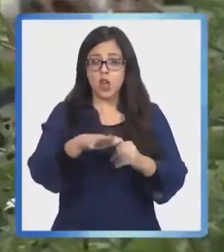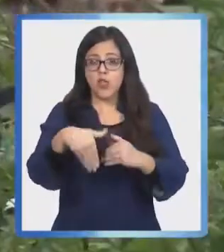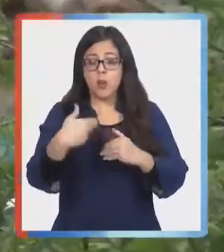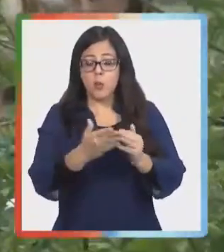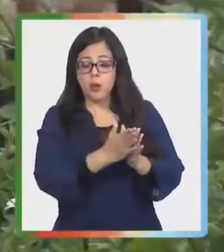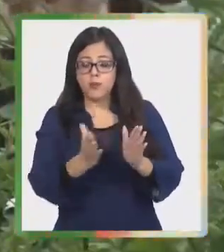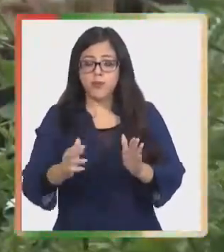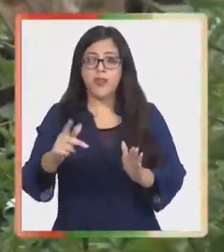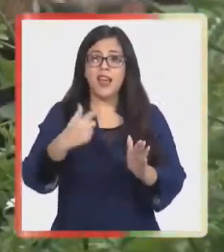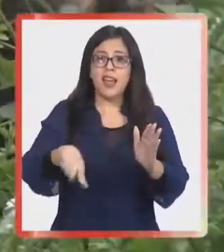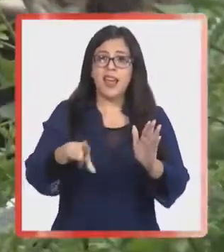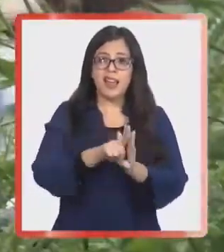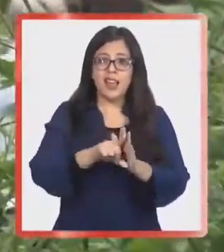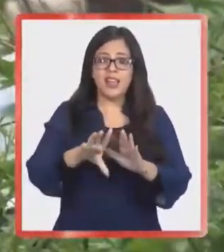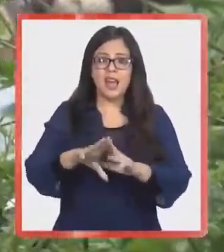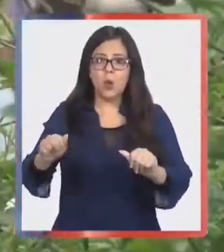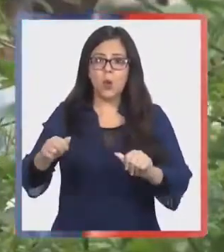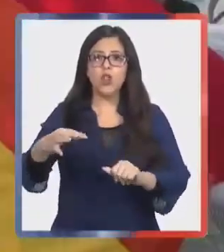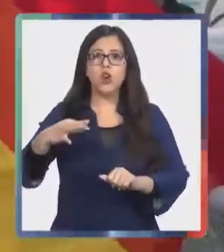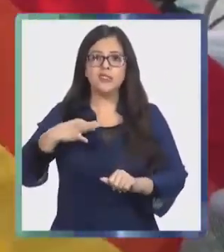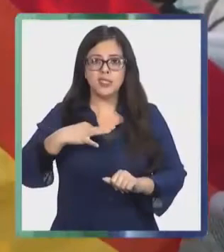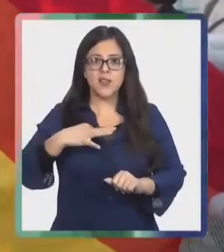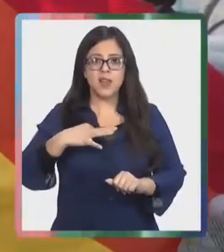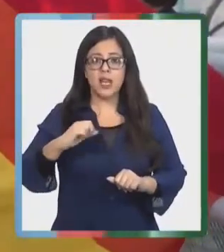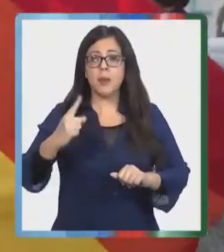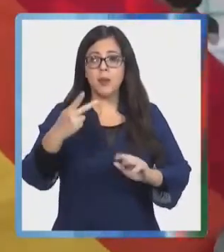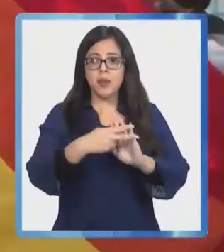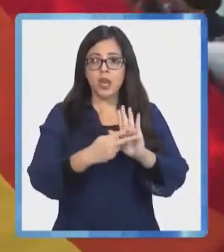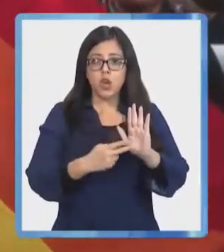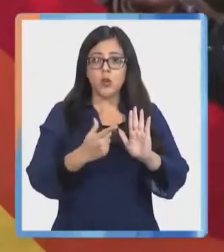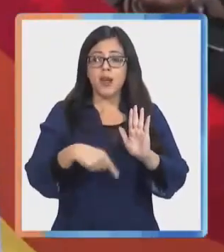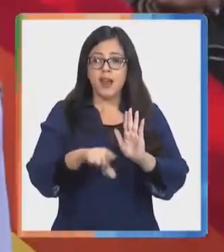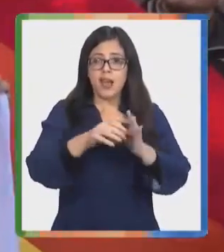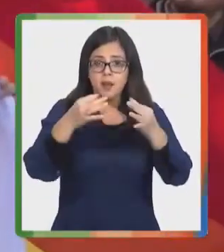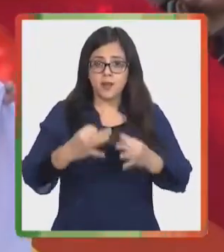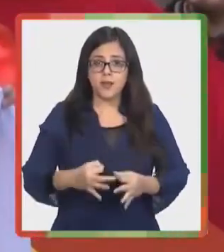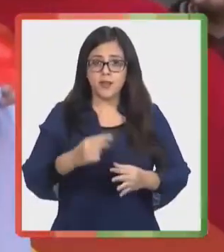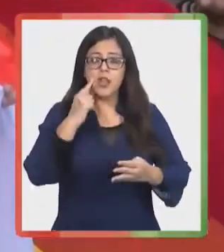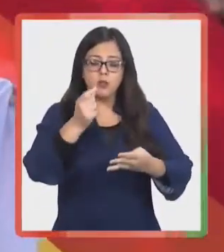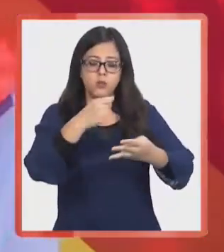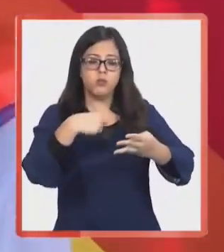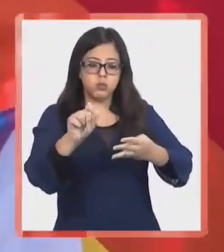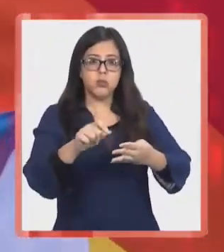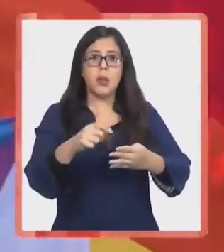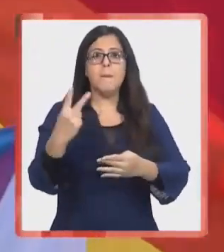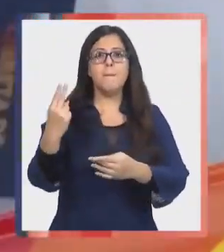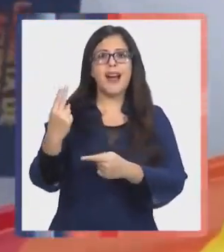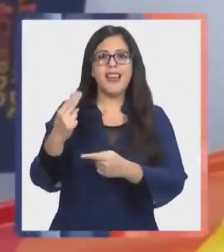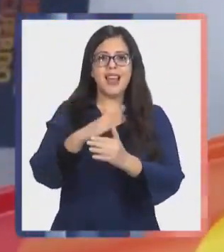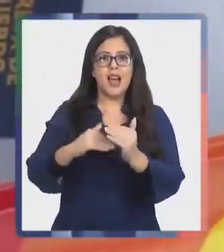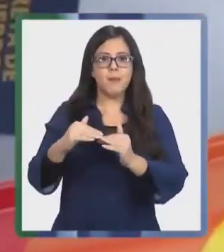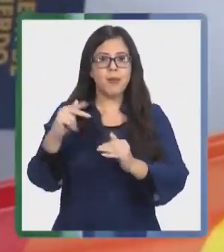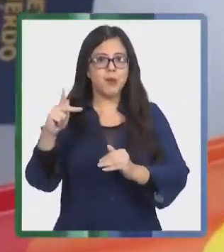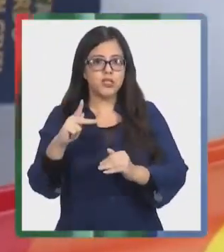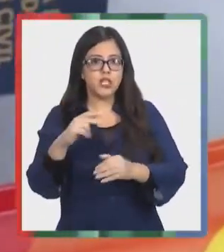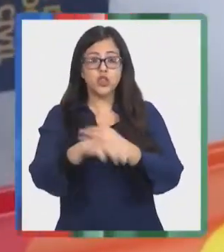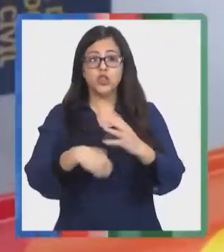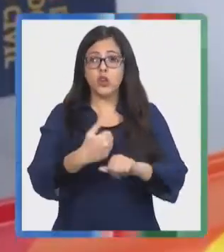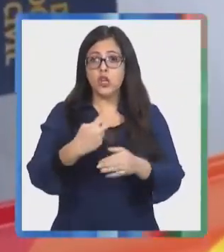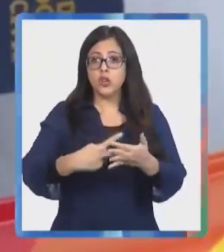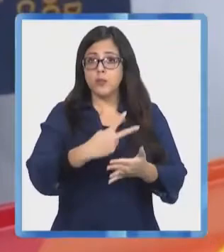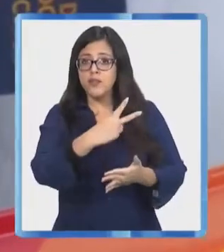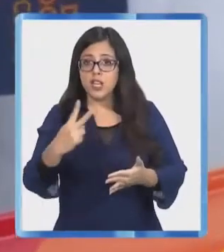tarde se promulgó la ley que creó el Acuerdo Civil, primera norma legal que reconoce a parejas del mismo sexo. Y